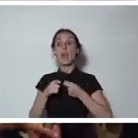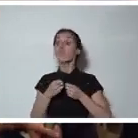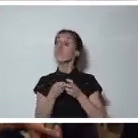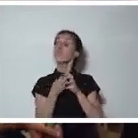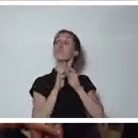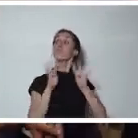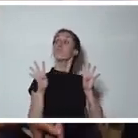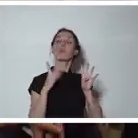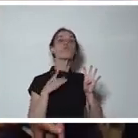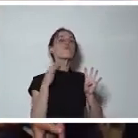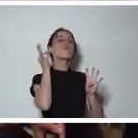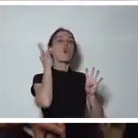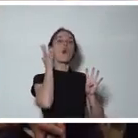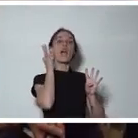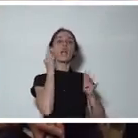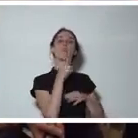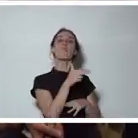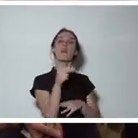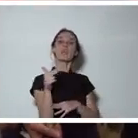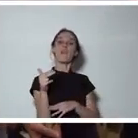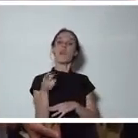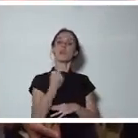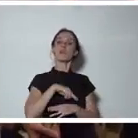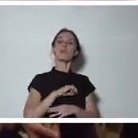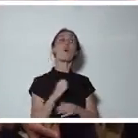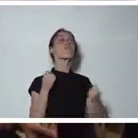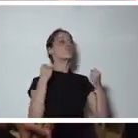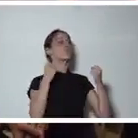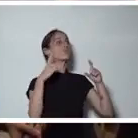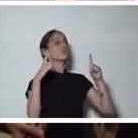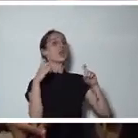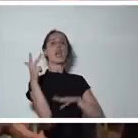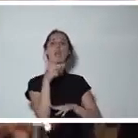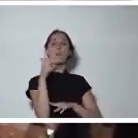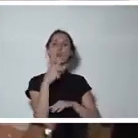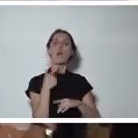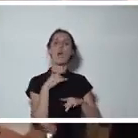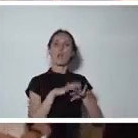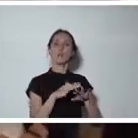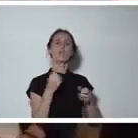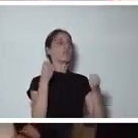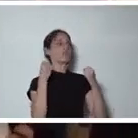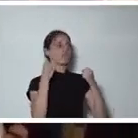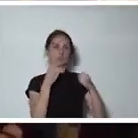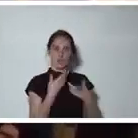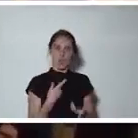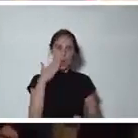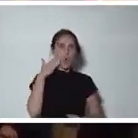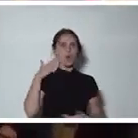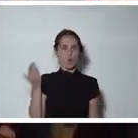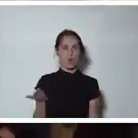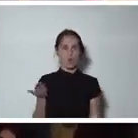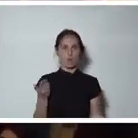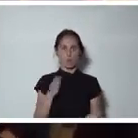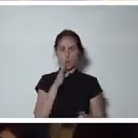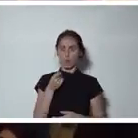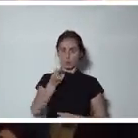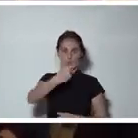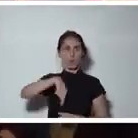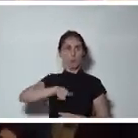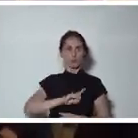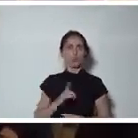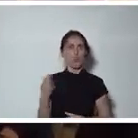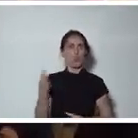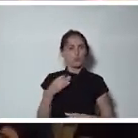hicimos un reportaje de empoderamiento y orgullo colectivo porque efectivamente gracias a ellas no comemos pescado todas y todos